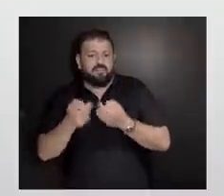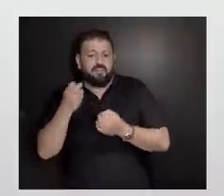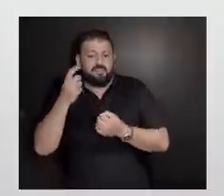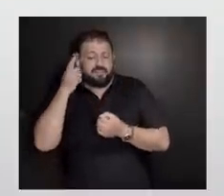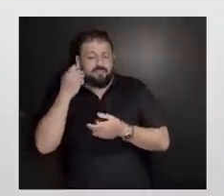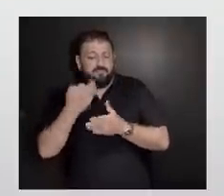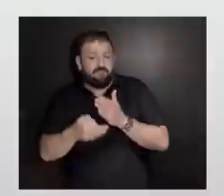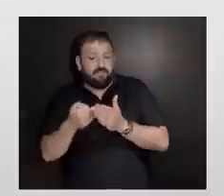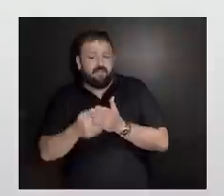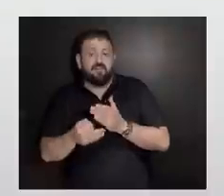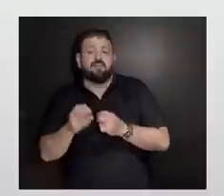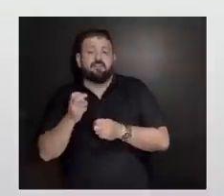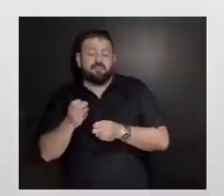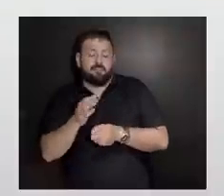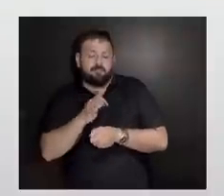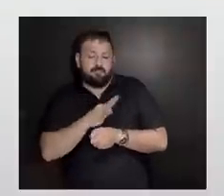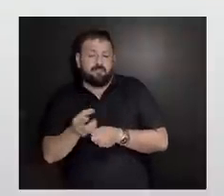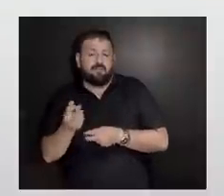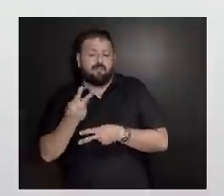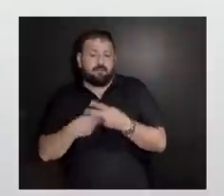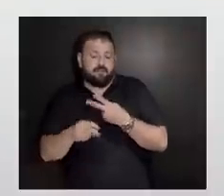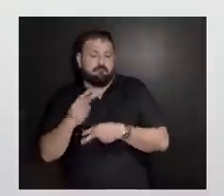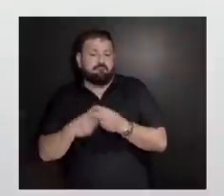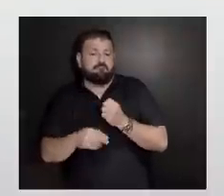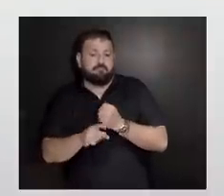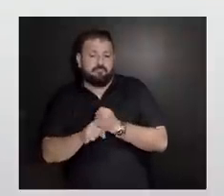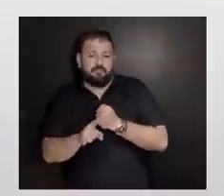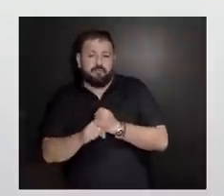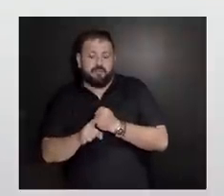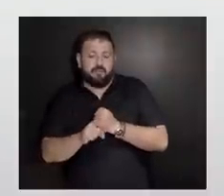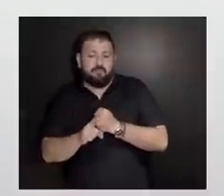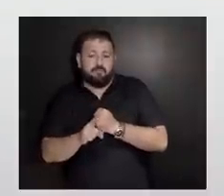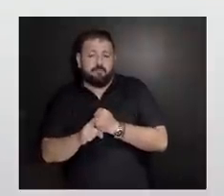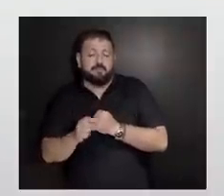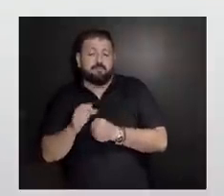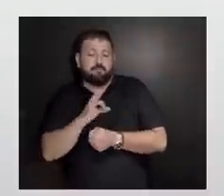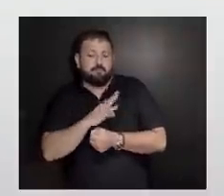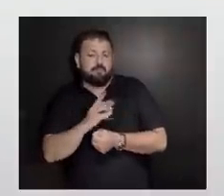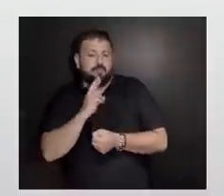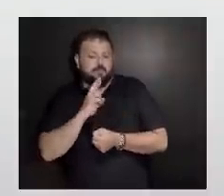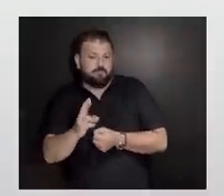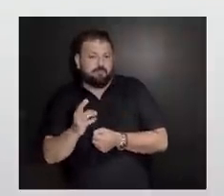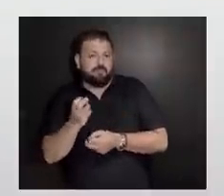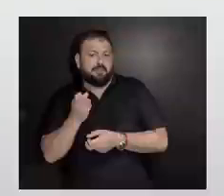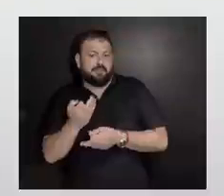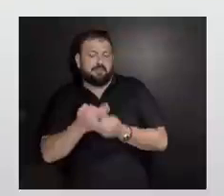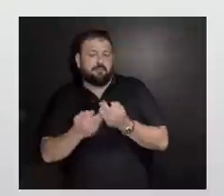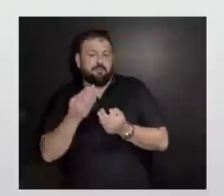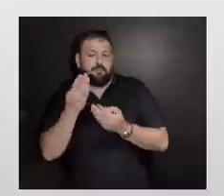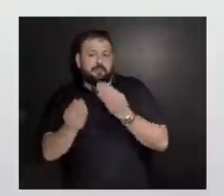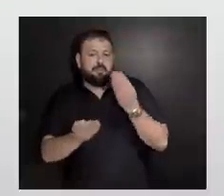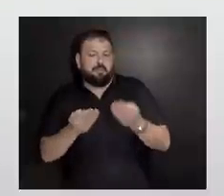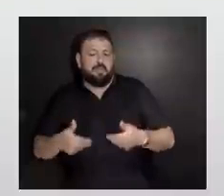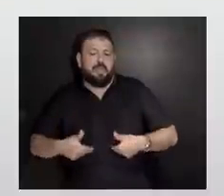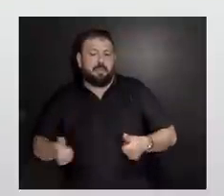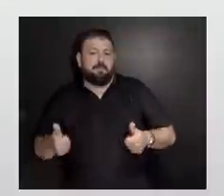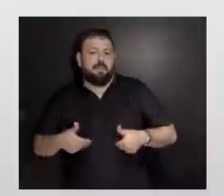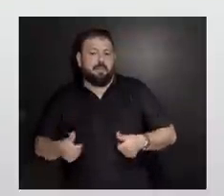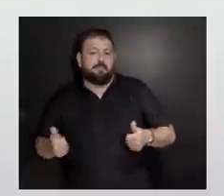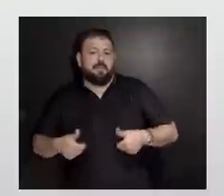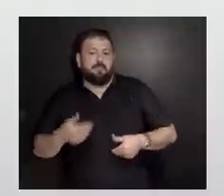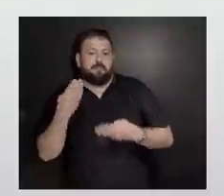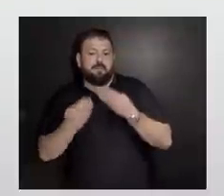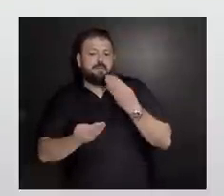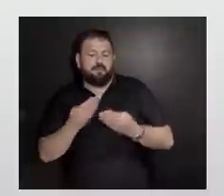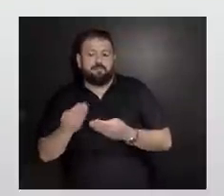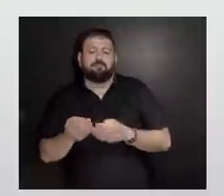afectada, también, o sea, va a desencadenar o va a responder con esta sensación de hambre para pedir como este nutriente del que lo